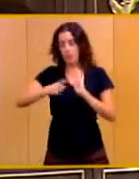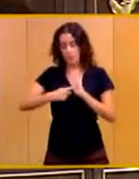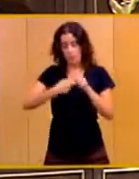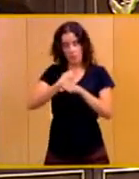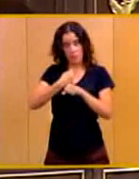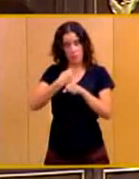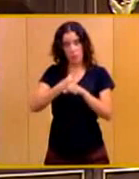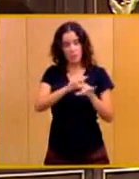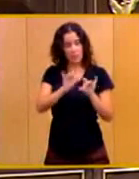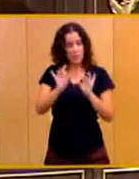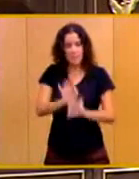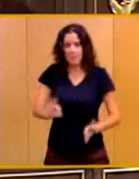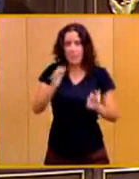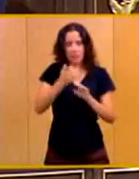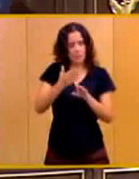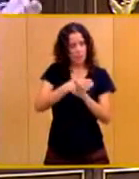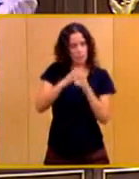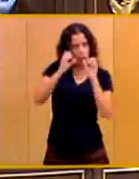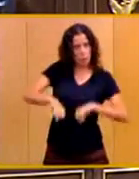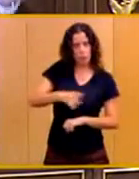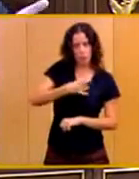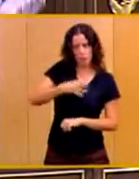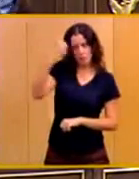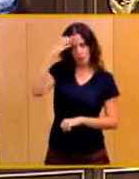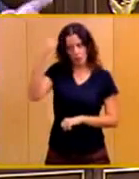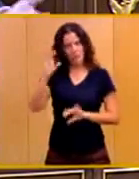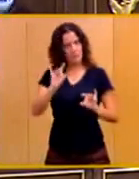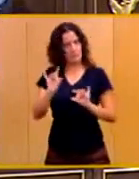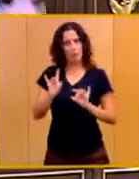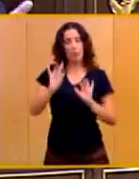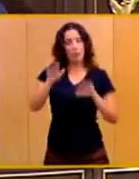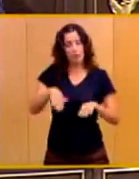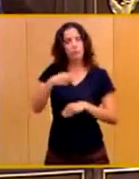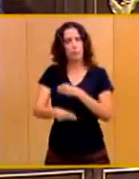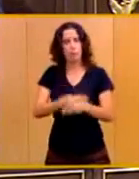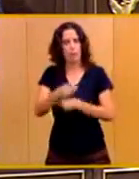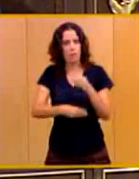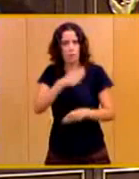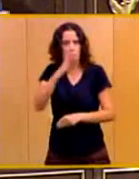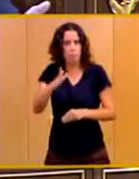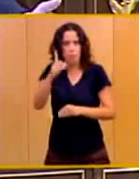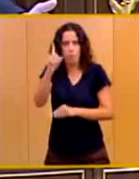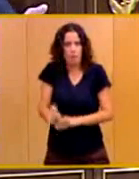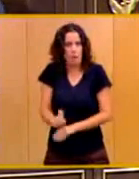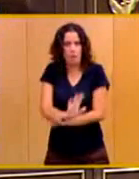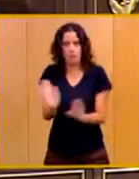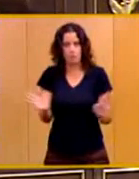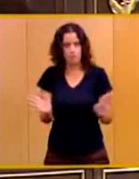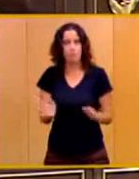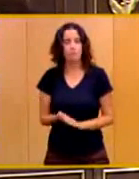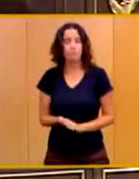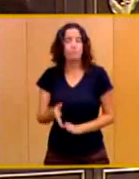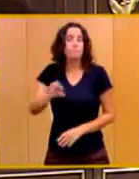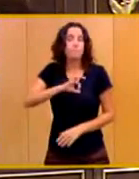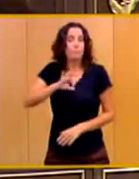sin el acuerdo de patronal y sindicatos y lo ha hecho por Real Decreto Ley. Señoría, Si esto